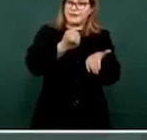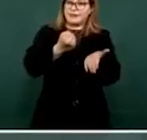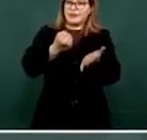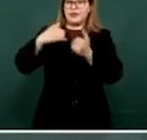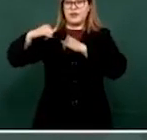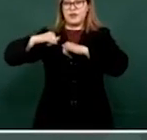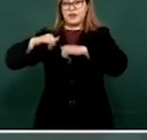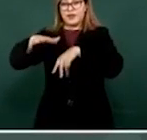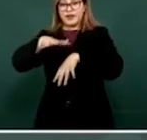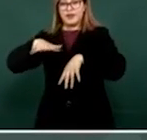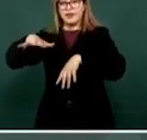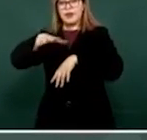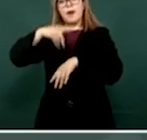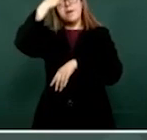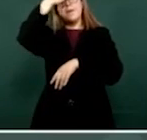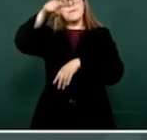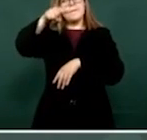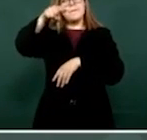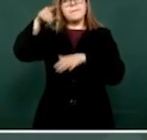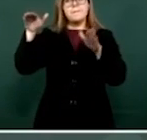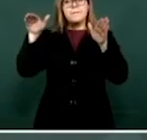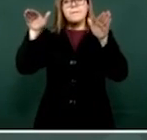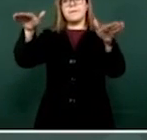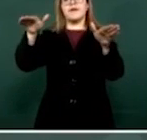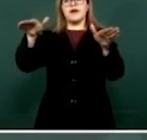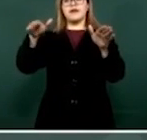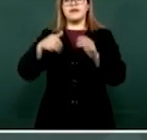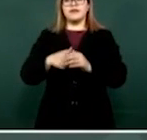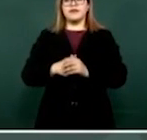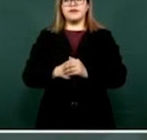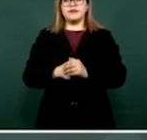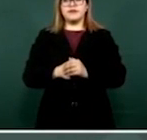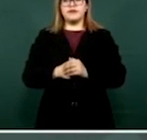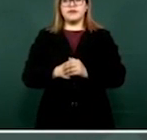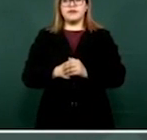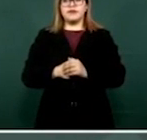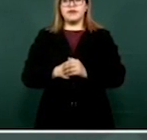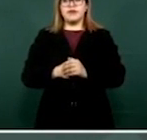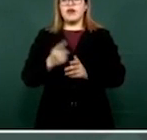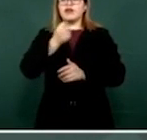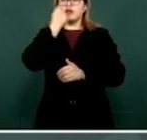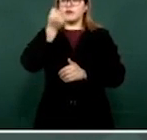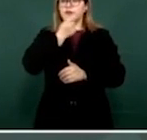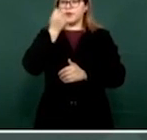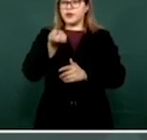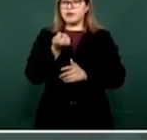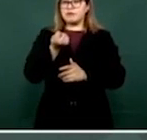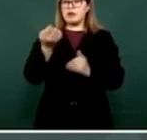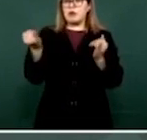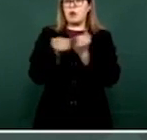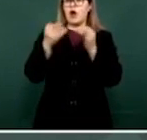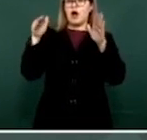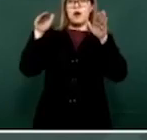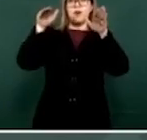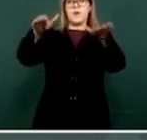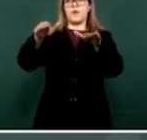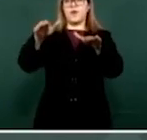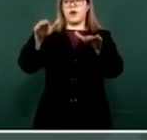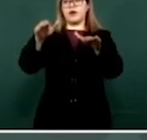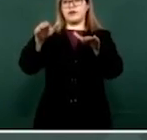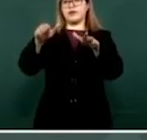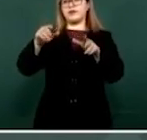terreno para el aeropuerto en Tamuín, es el aeropuerto de la